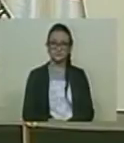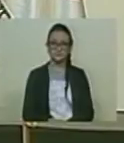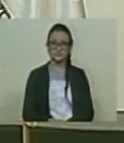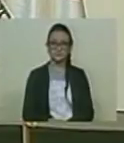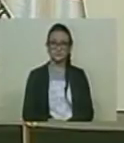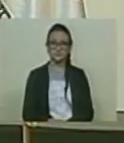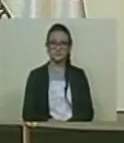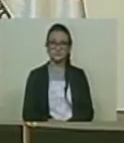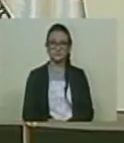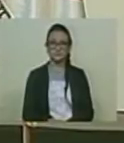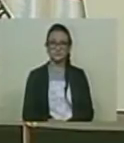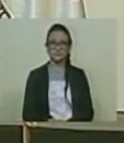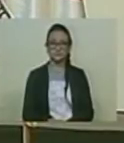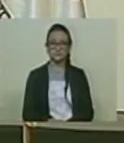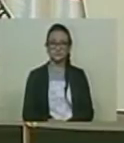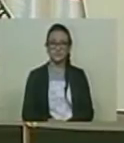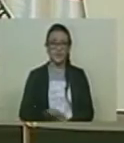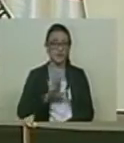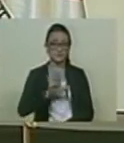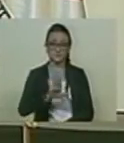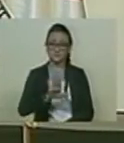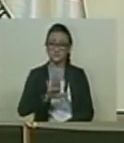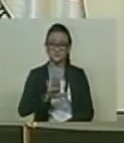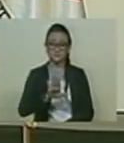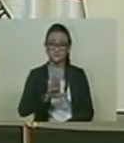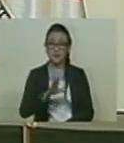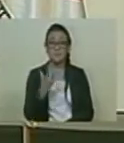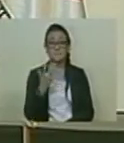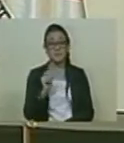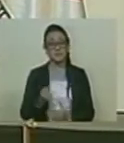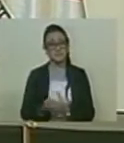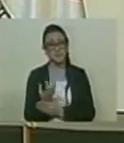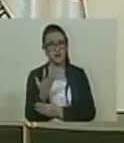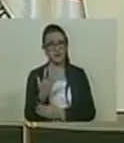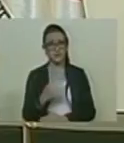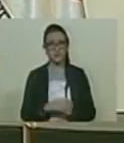Y así va a acontecer. 20 de mayo.